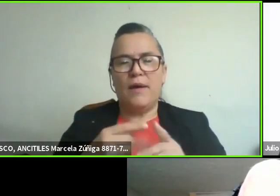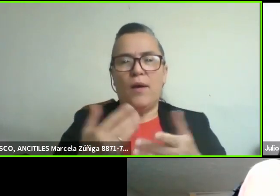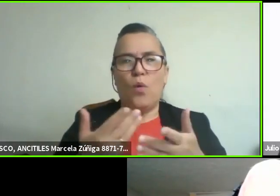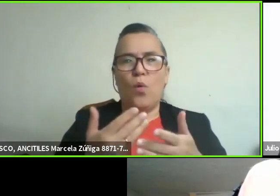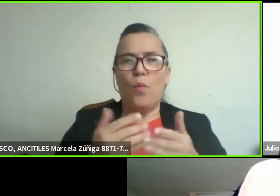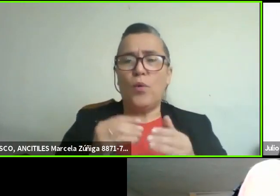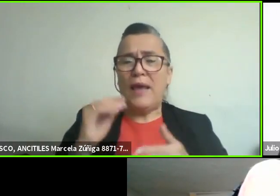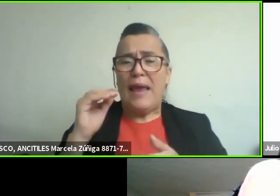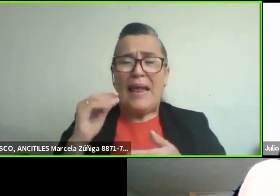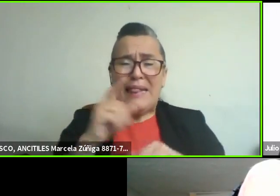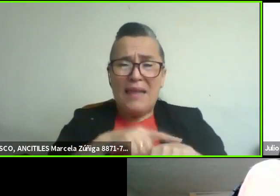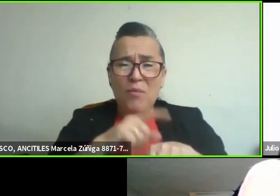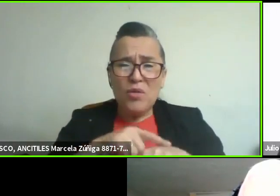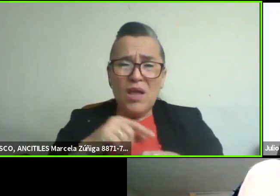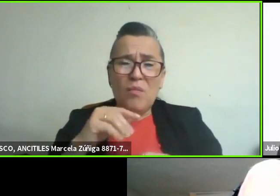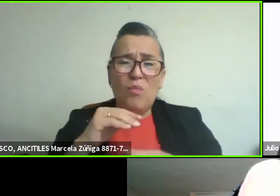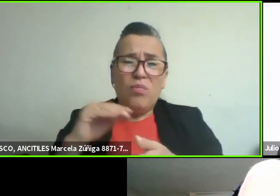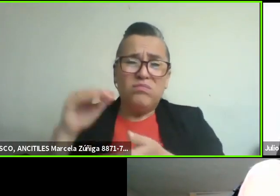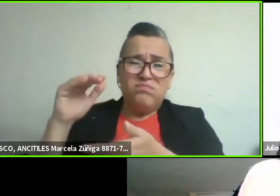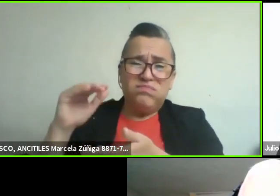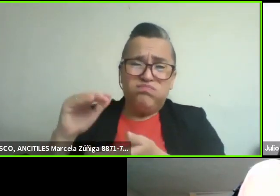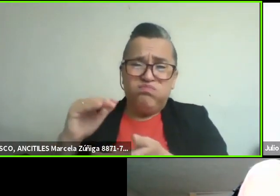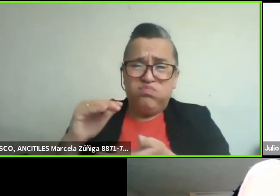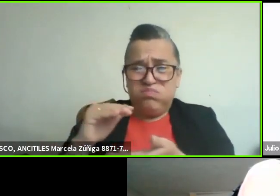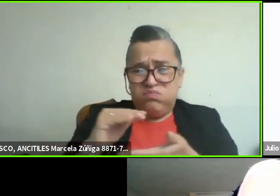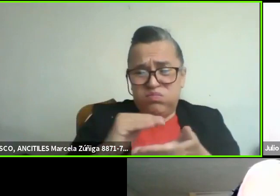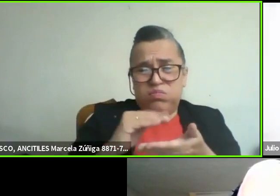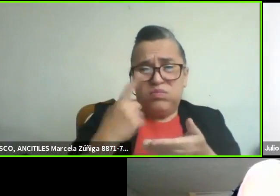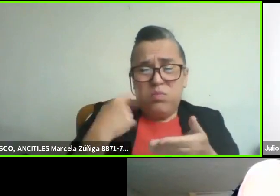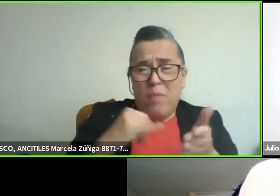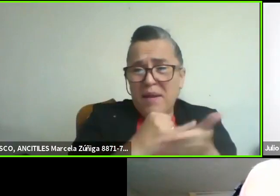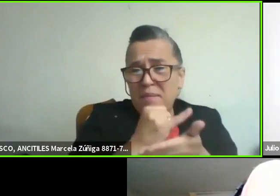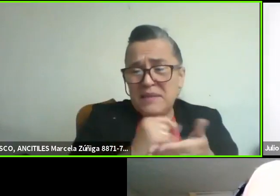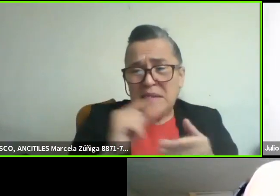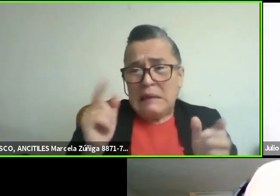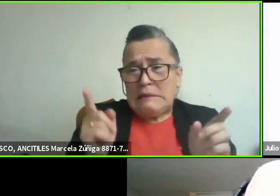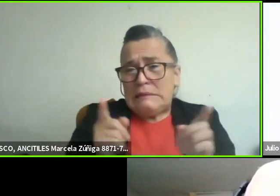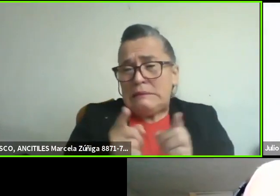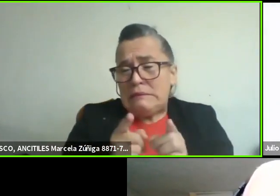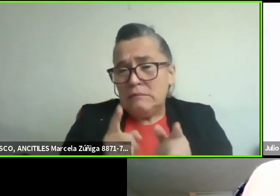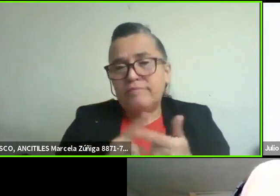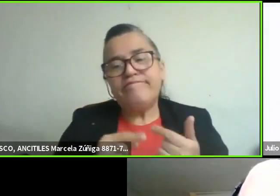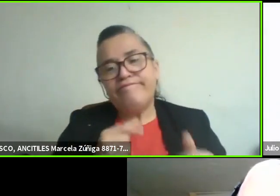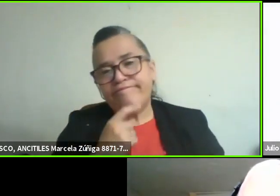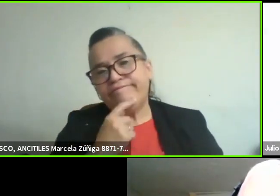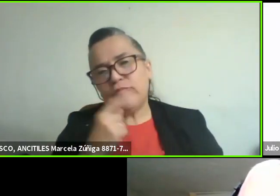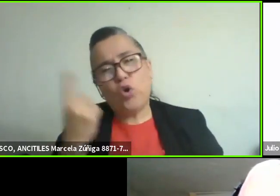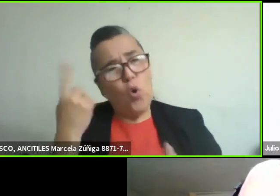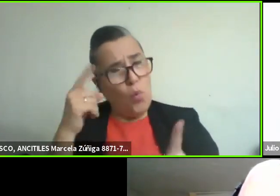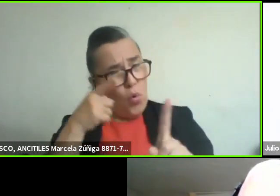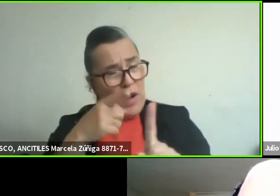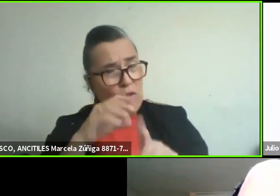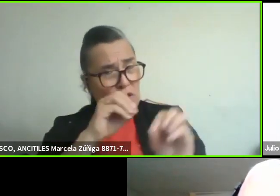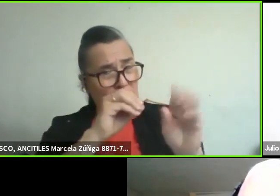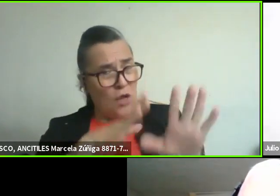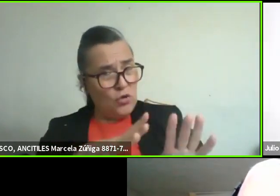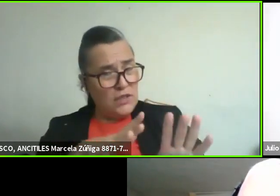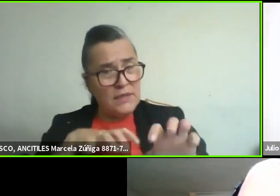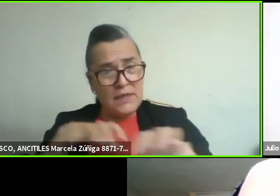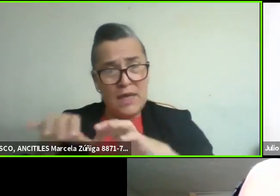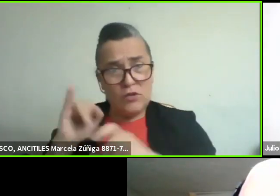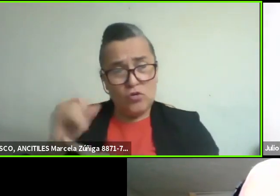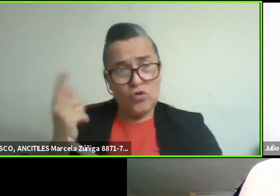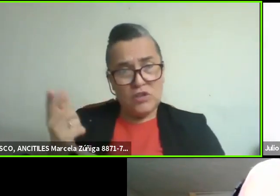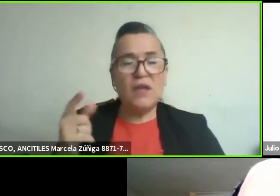menos la asignación de tiempo académico para investigación me imagino que se refiere cómo lograrlo desde la docencia y la acción social